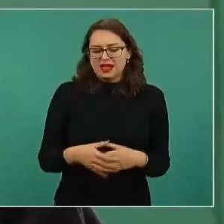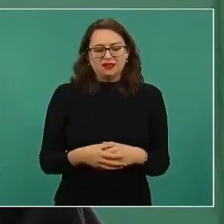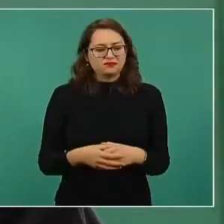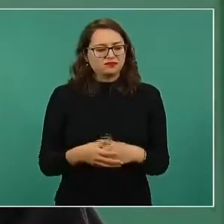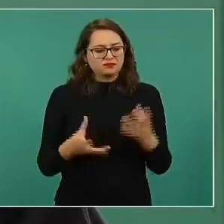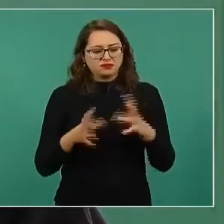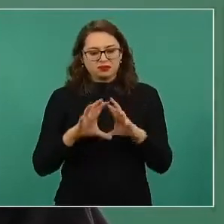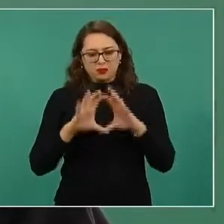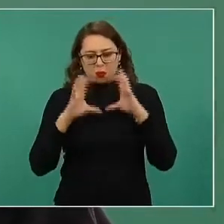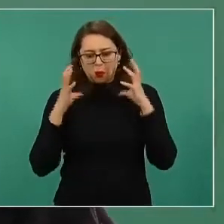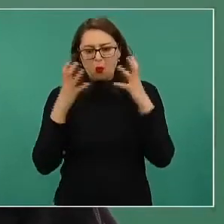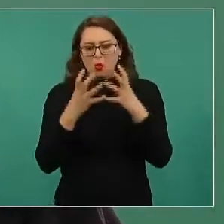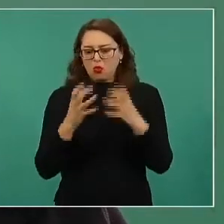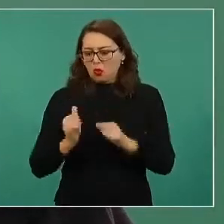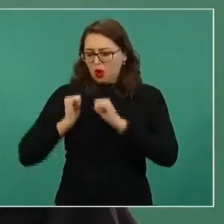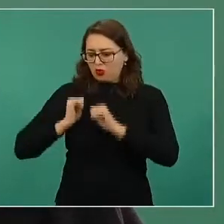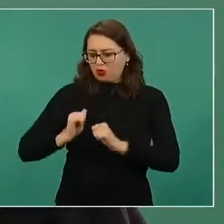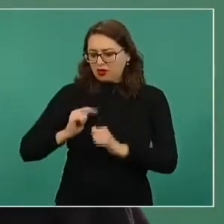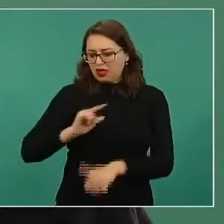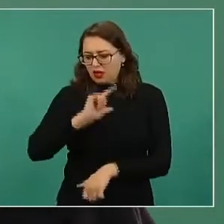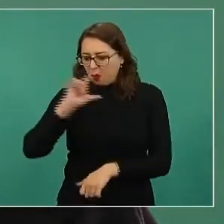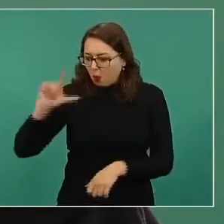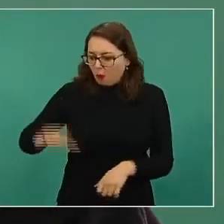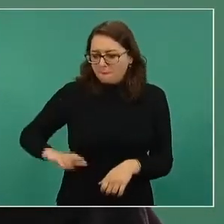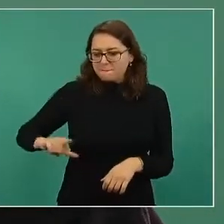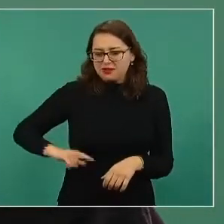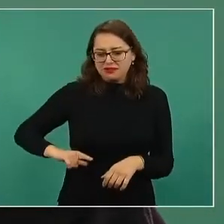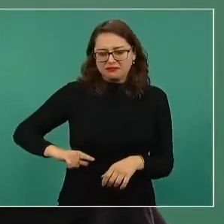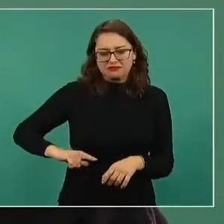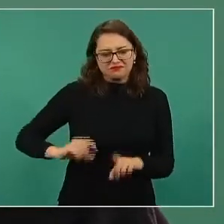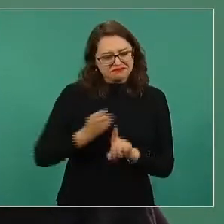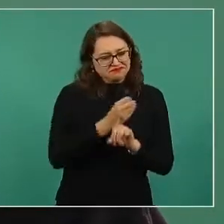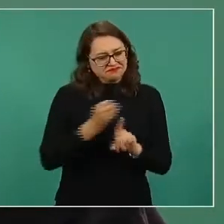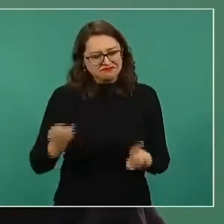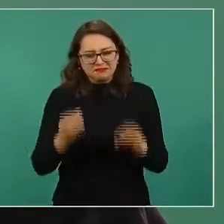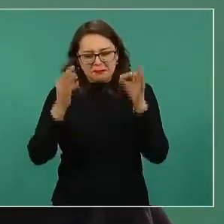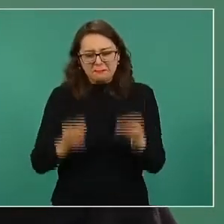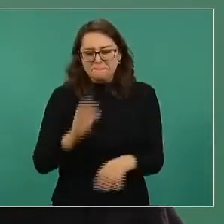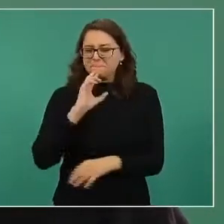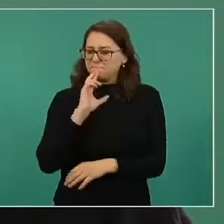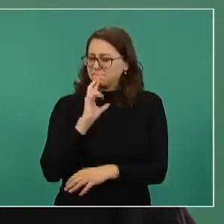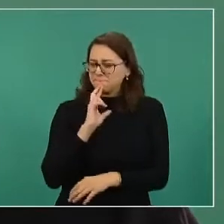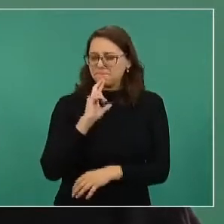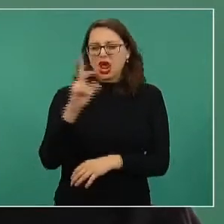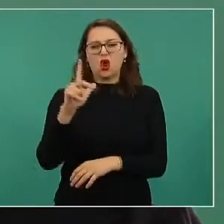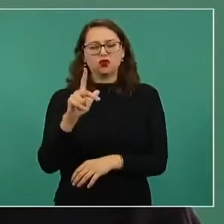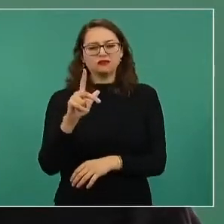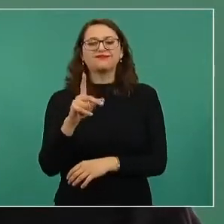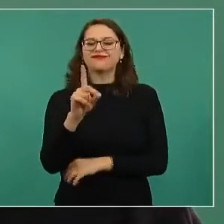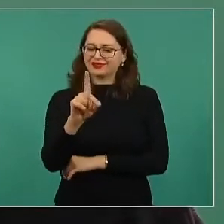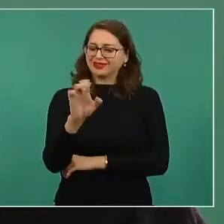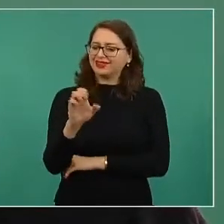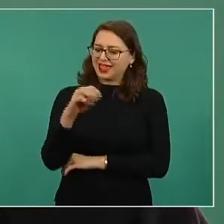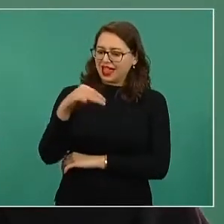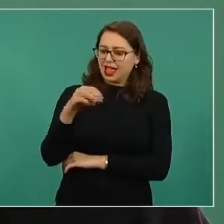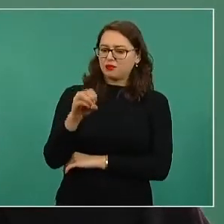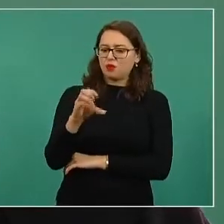eficaz que el sistema democrático. Está probado